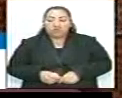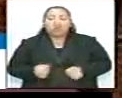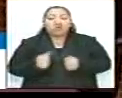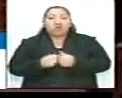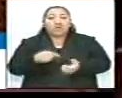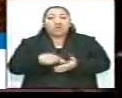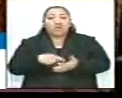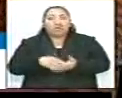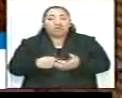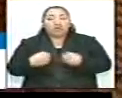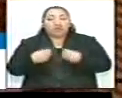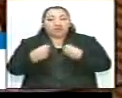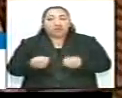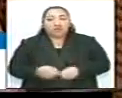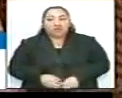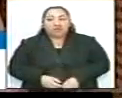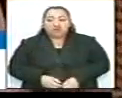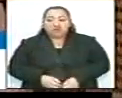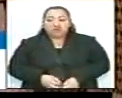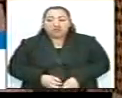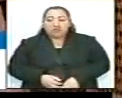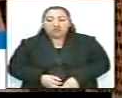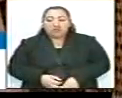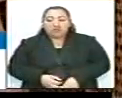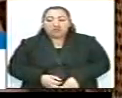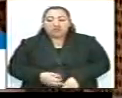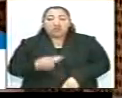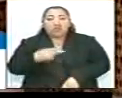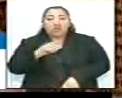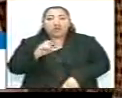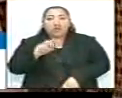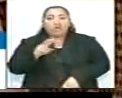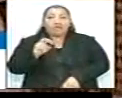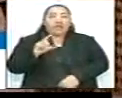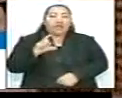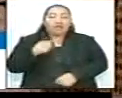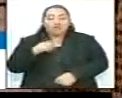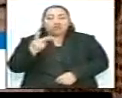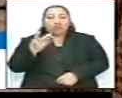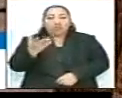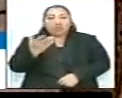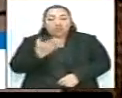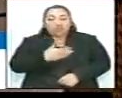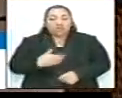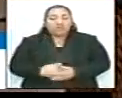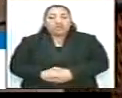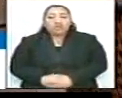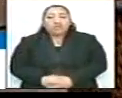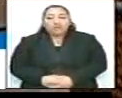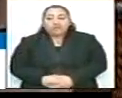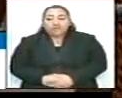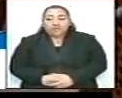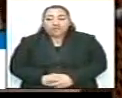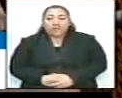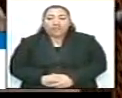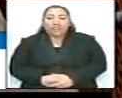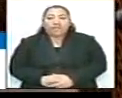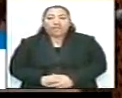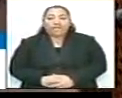externo. Este es de mi región huancavelica. Y el segundo pedido que quería hacer, presidente, era con respecto